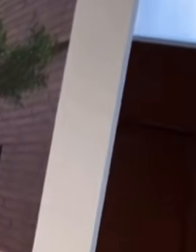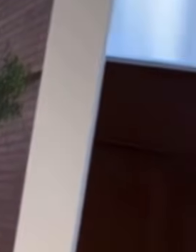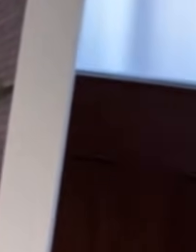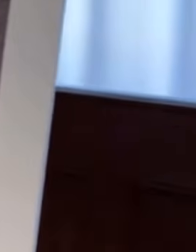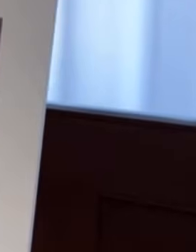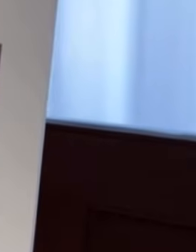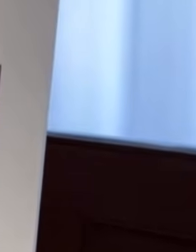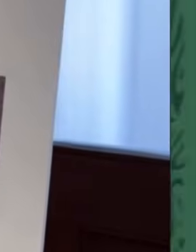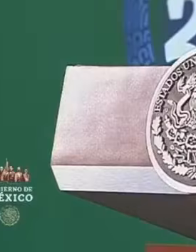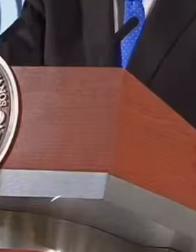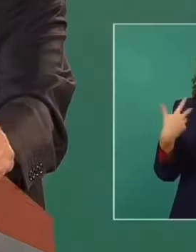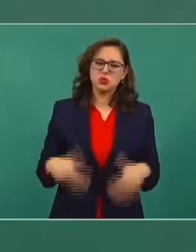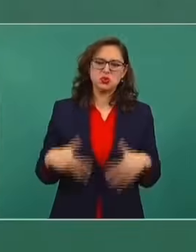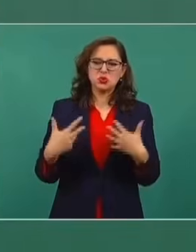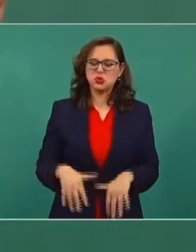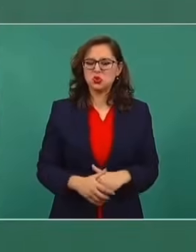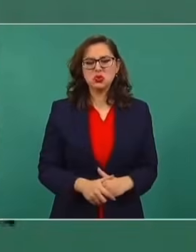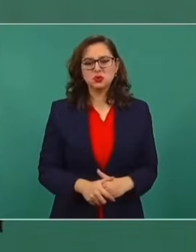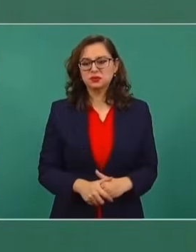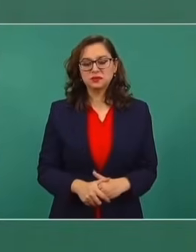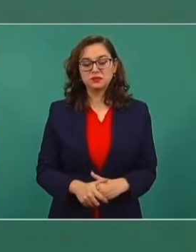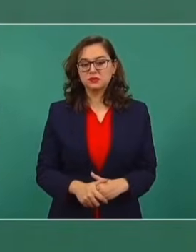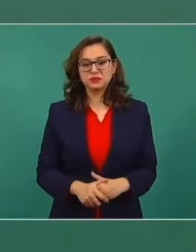y de ciudades turísticas. Perdió